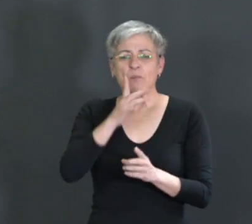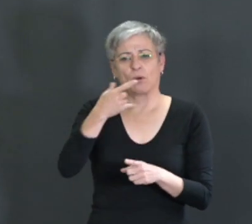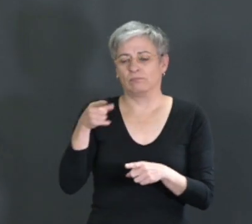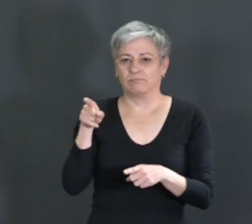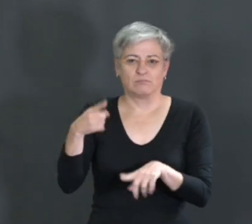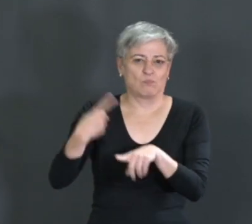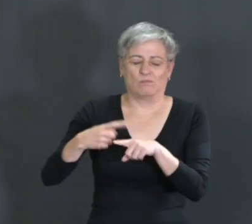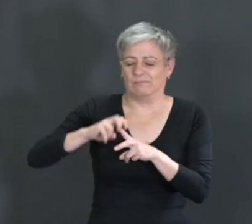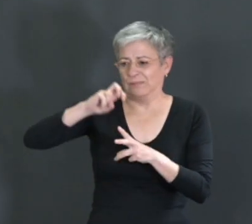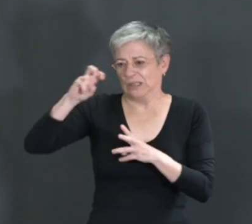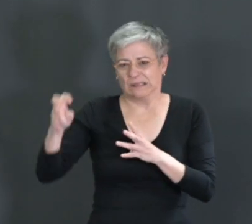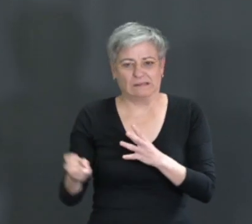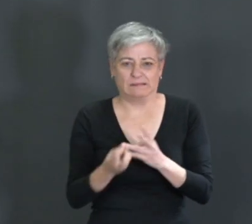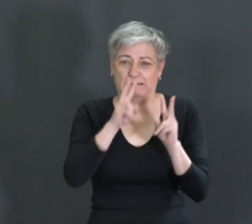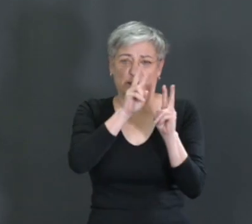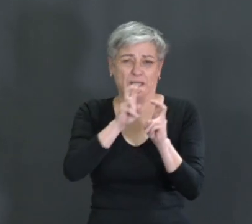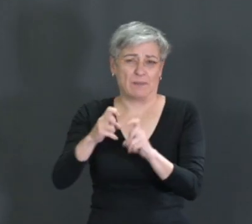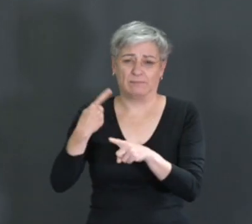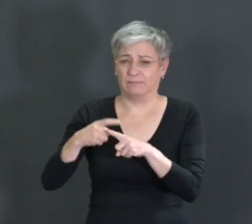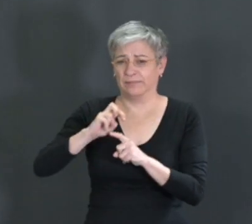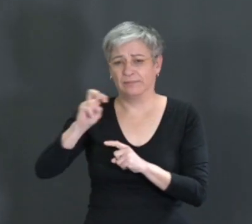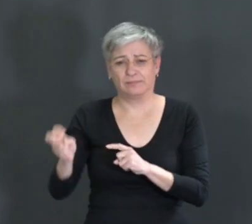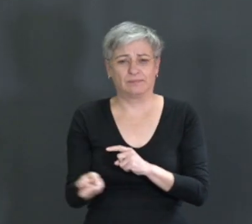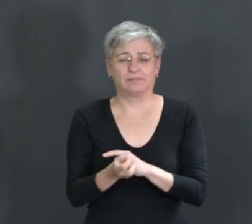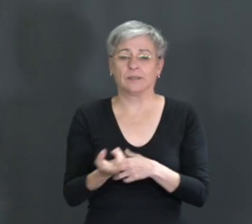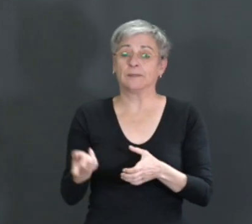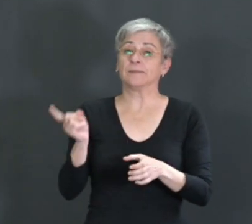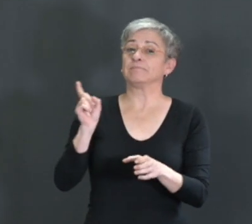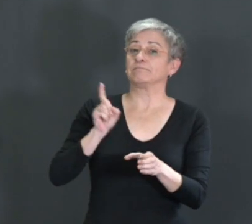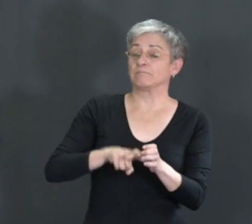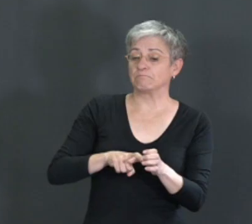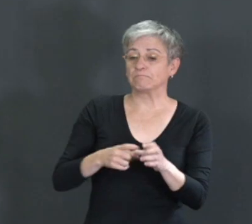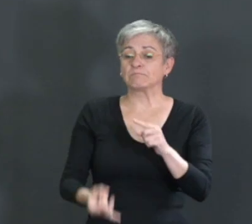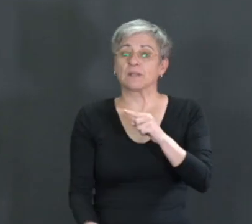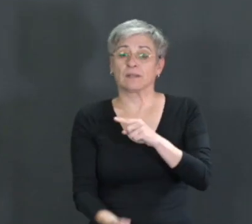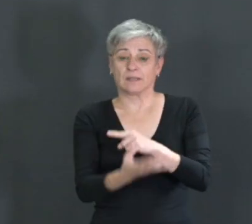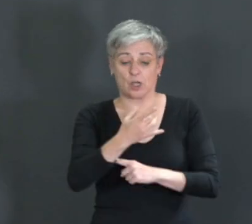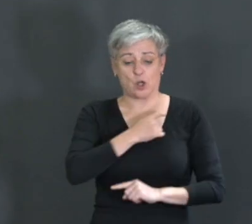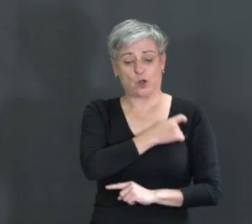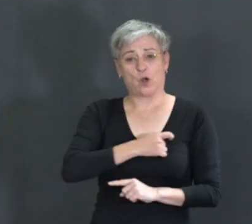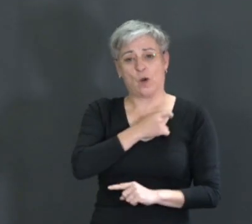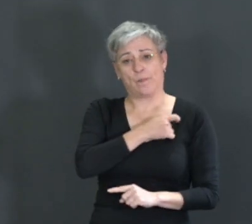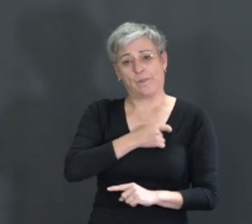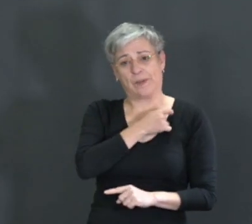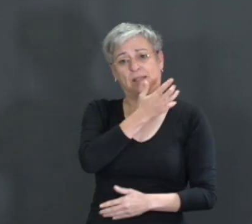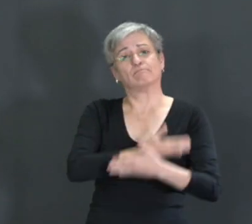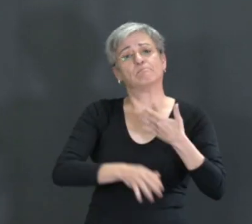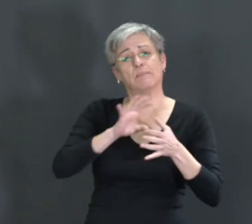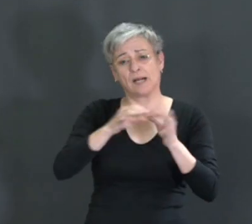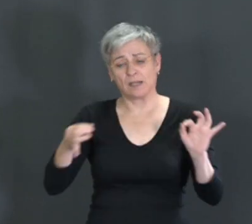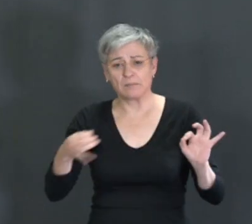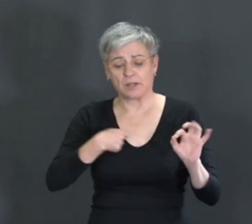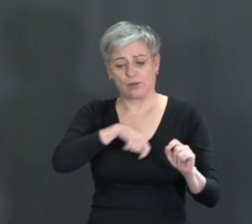mucho en todos los aspectos. Él participó en la creación del Comité Paralímpico Español en el